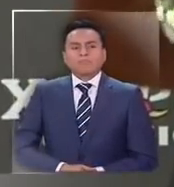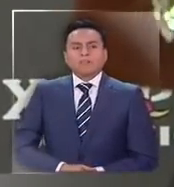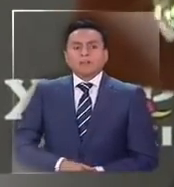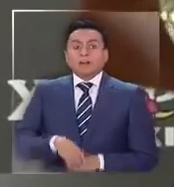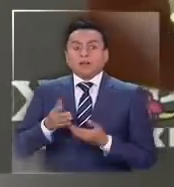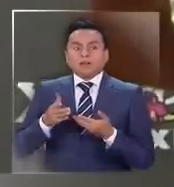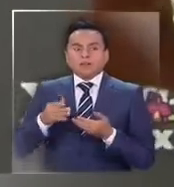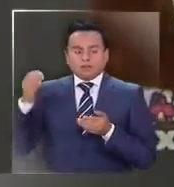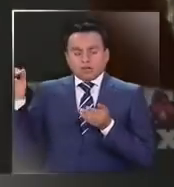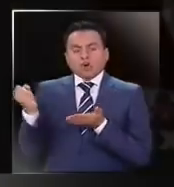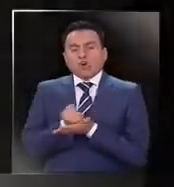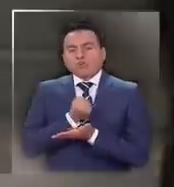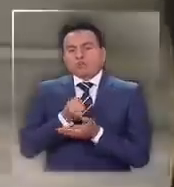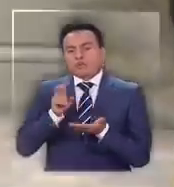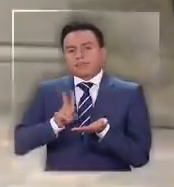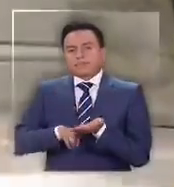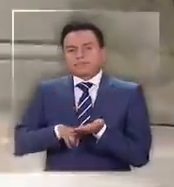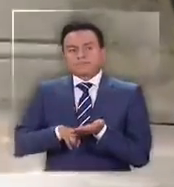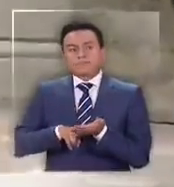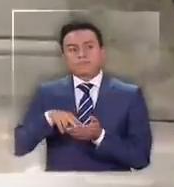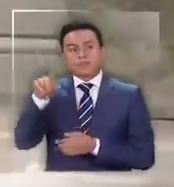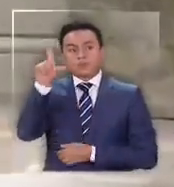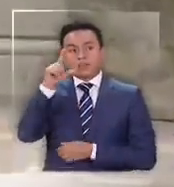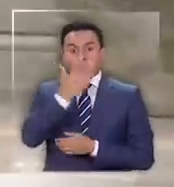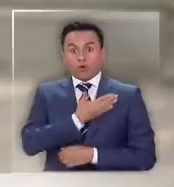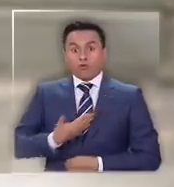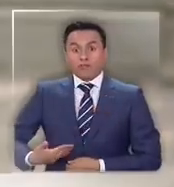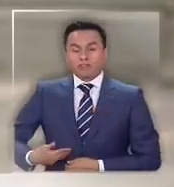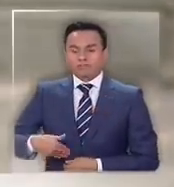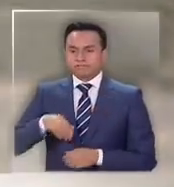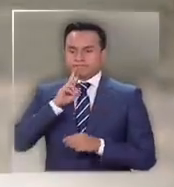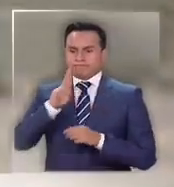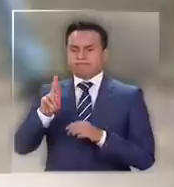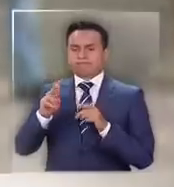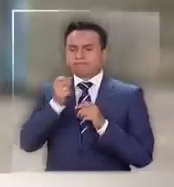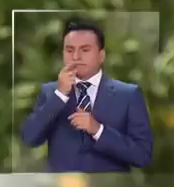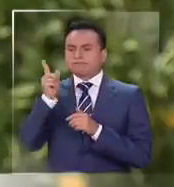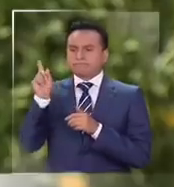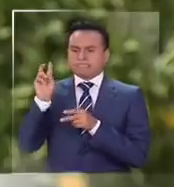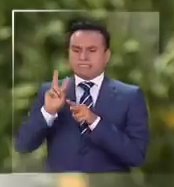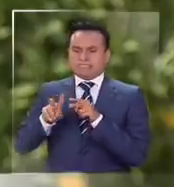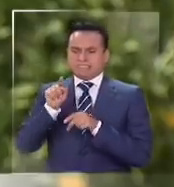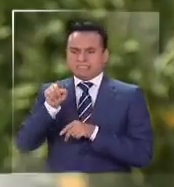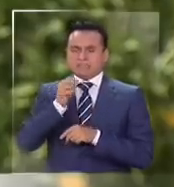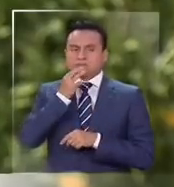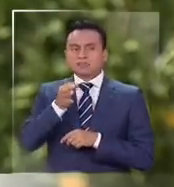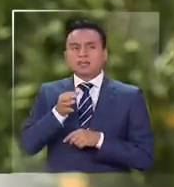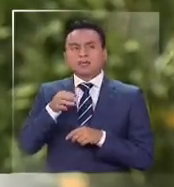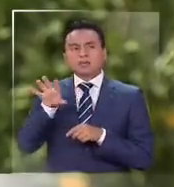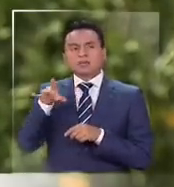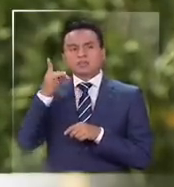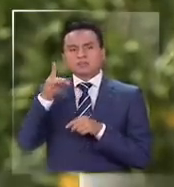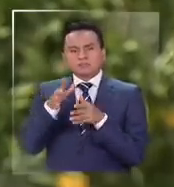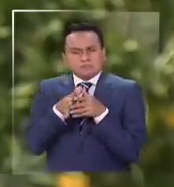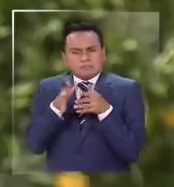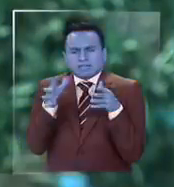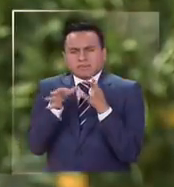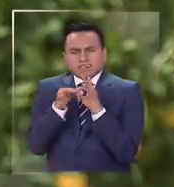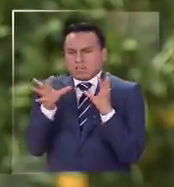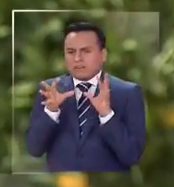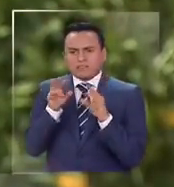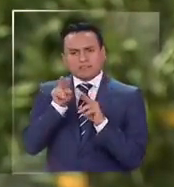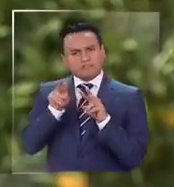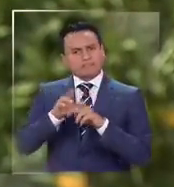y ha sido un golpe, la verdad. Este lunes el gobierno reaccionó ante las acusaciones. Los encontramos de la máxima